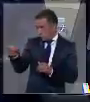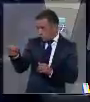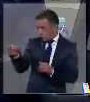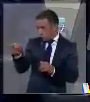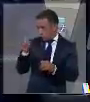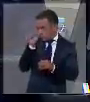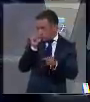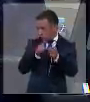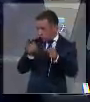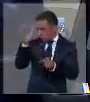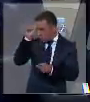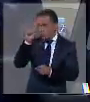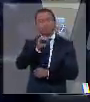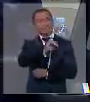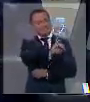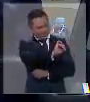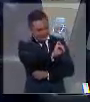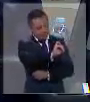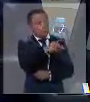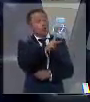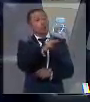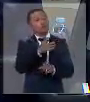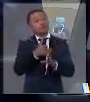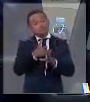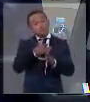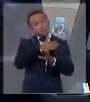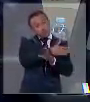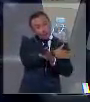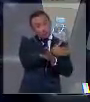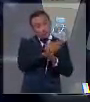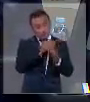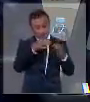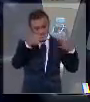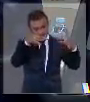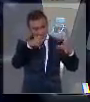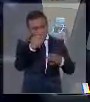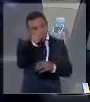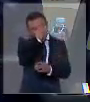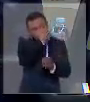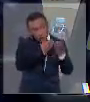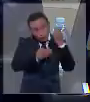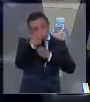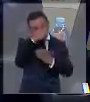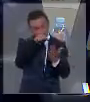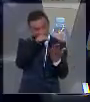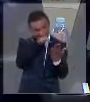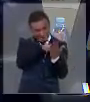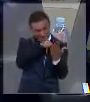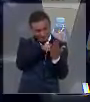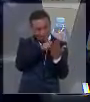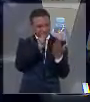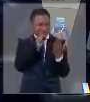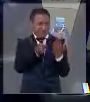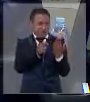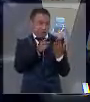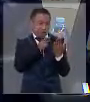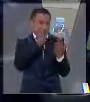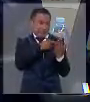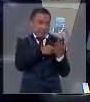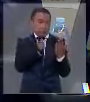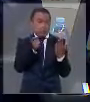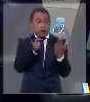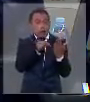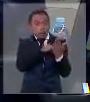está utilizada la evaluación, que fue el eje de toda esta mal llamada reforma educativa, está